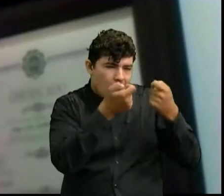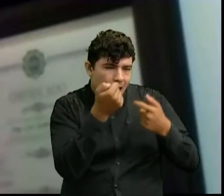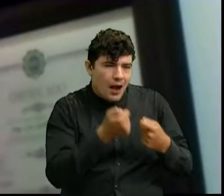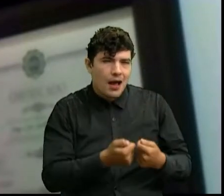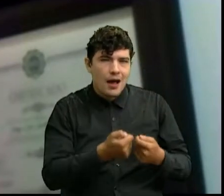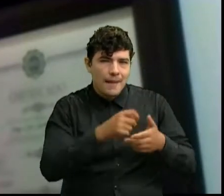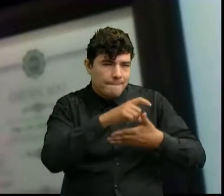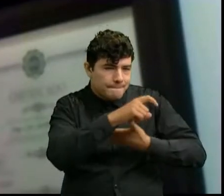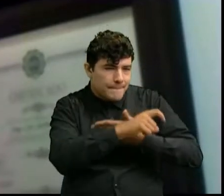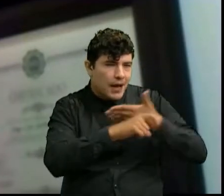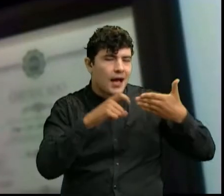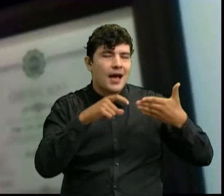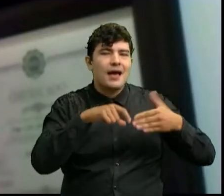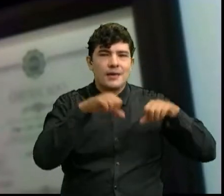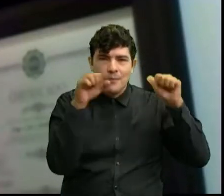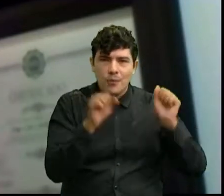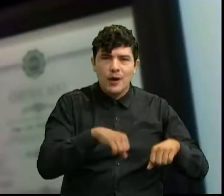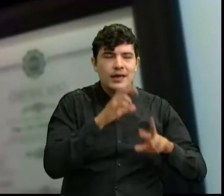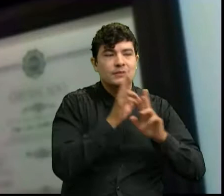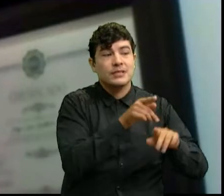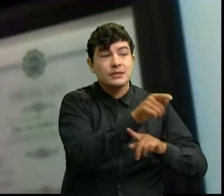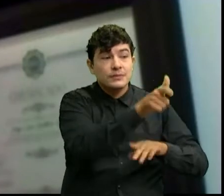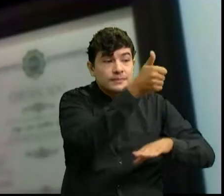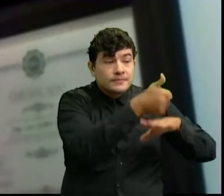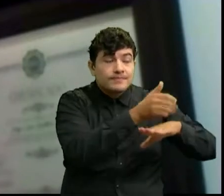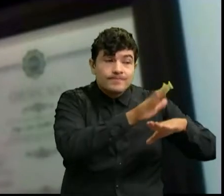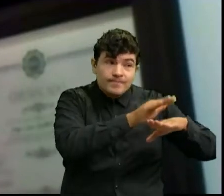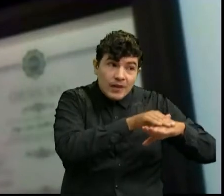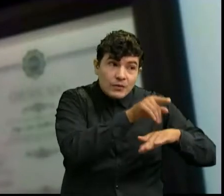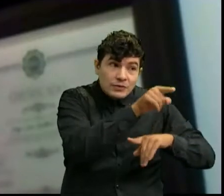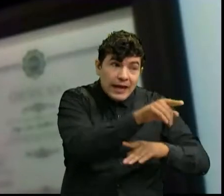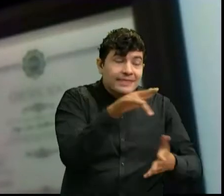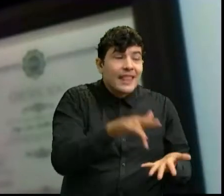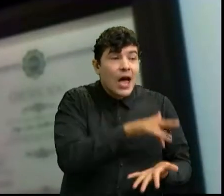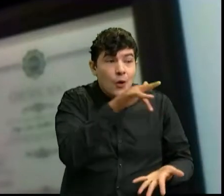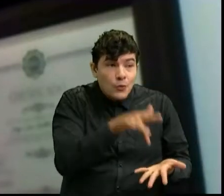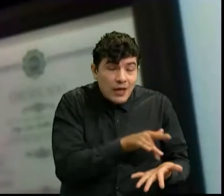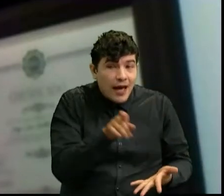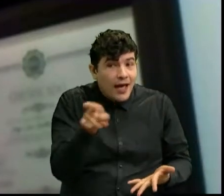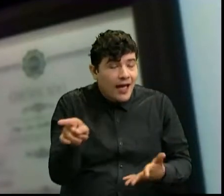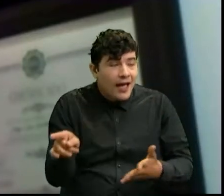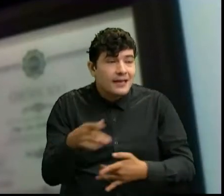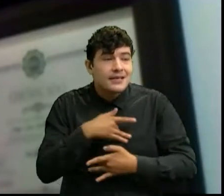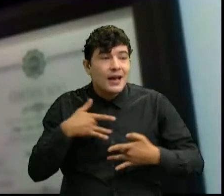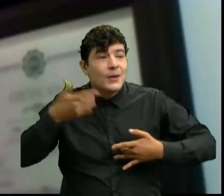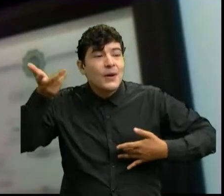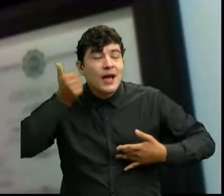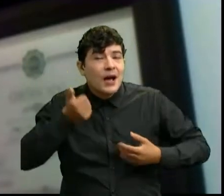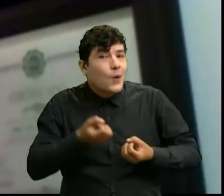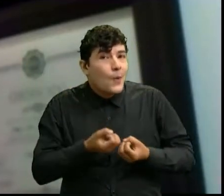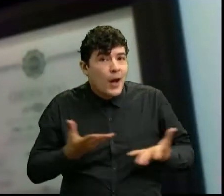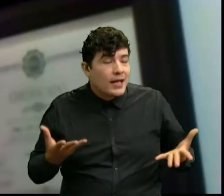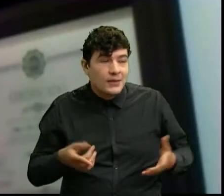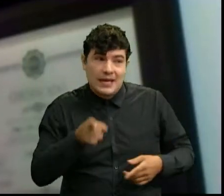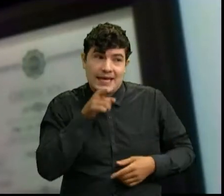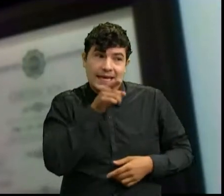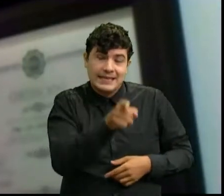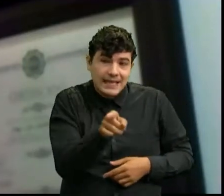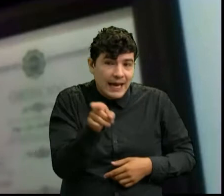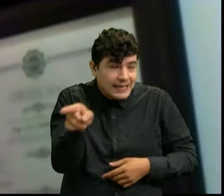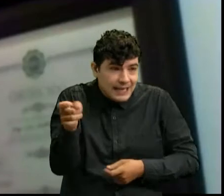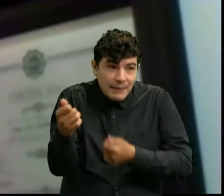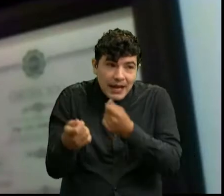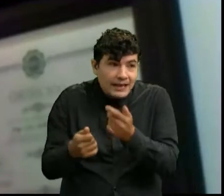hay que permitan decirle al empleador, mire, las cotizaciones que usted no realizó, los rendimientos que ese dinero